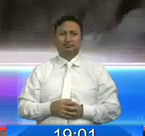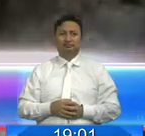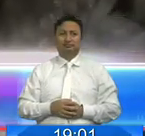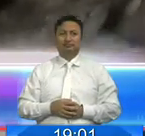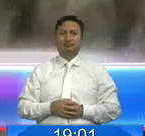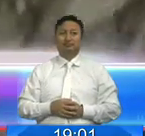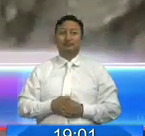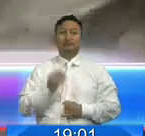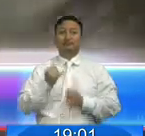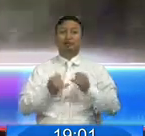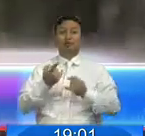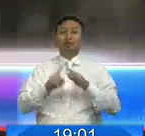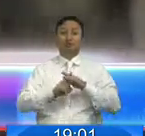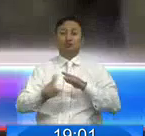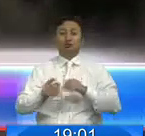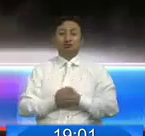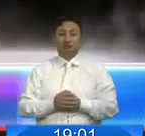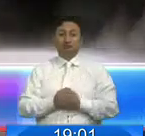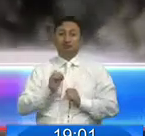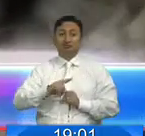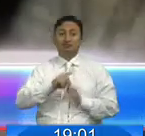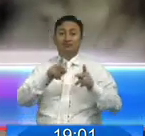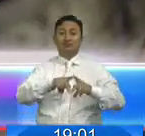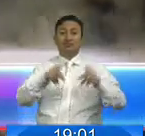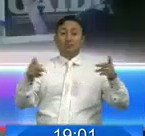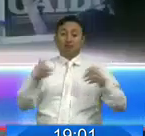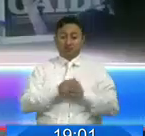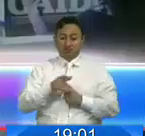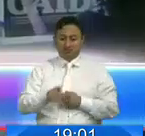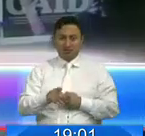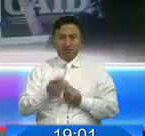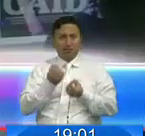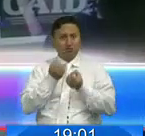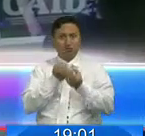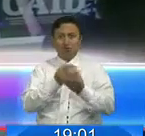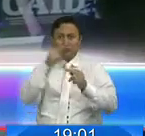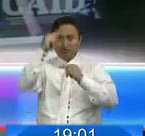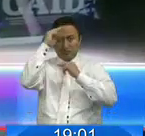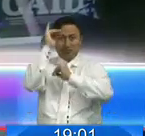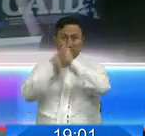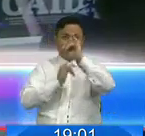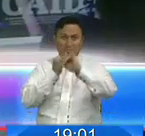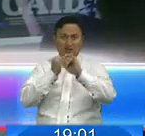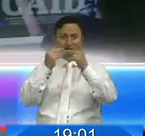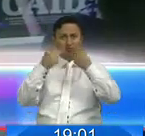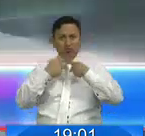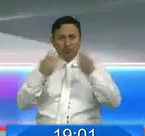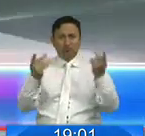Esta última fuga ocupó las primeras planas de los periódicos a nivel internacional.